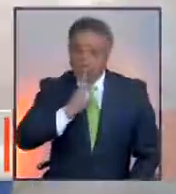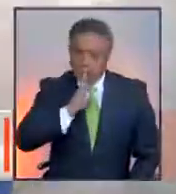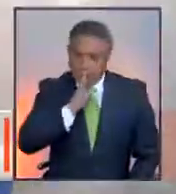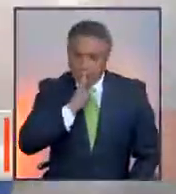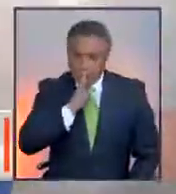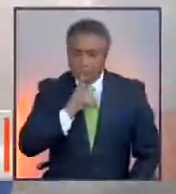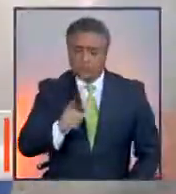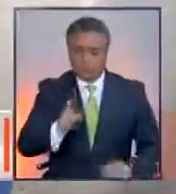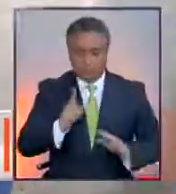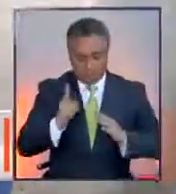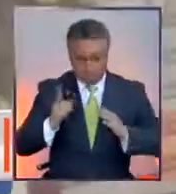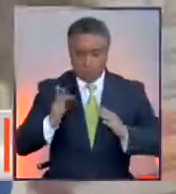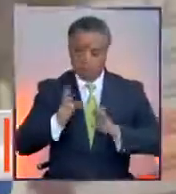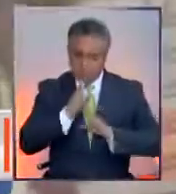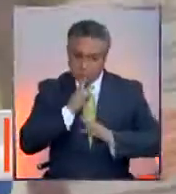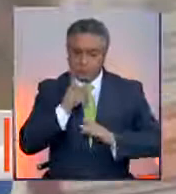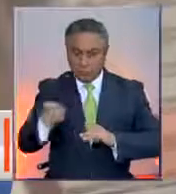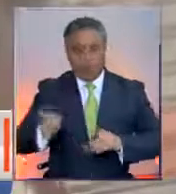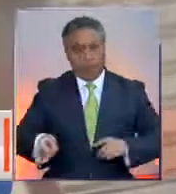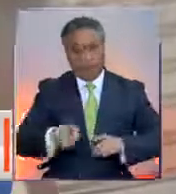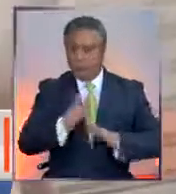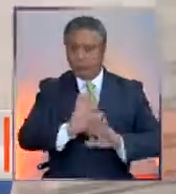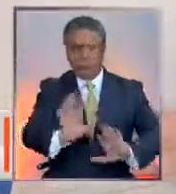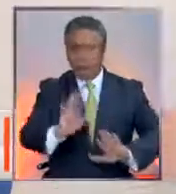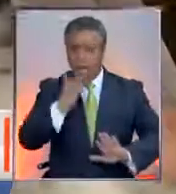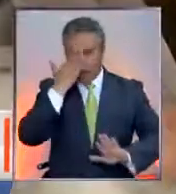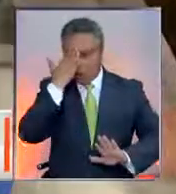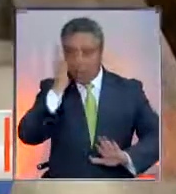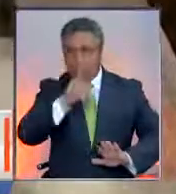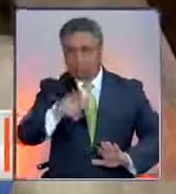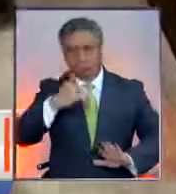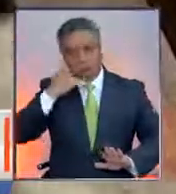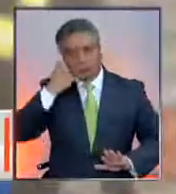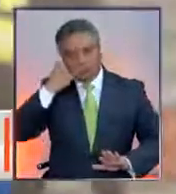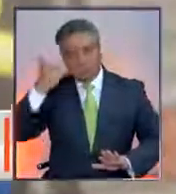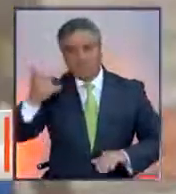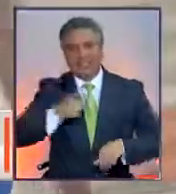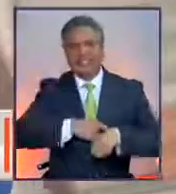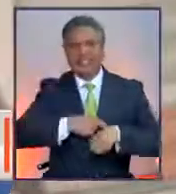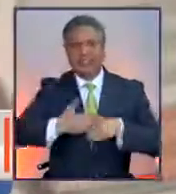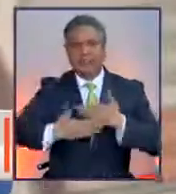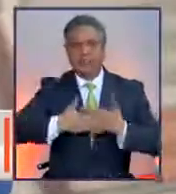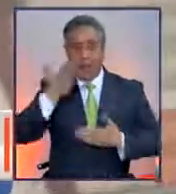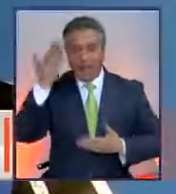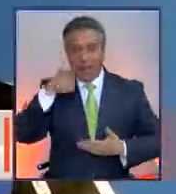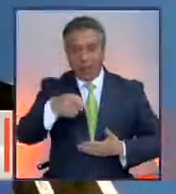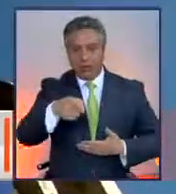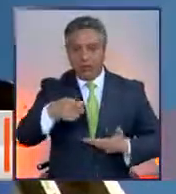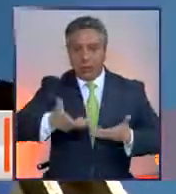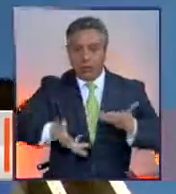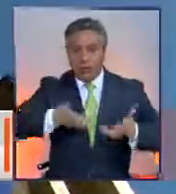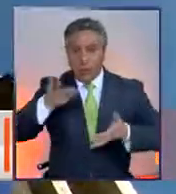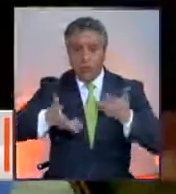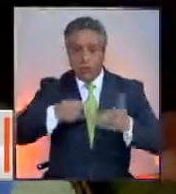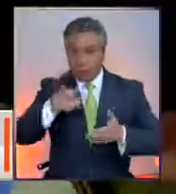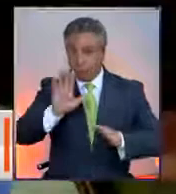para estos efectos. Y me dicen, no, no se preocupe, porque él llamó temprano, que había humo, le dijimos que esperara que llegaran los municipales y se